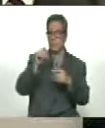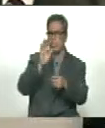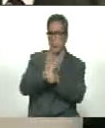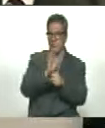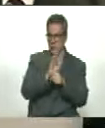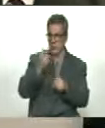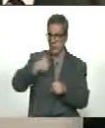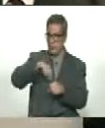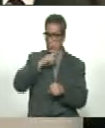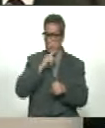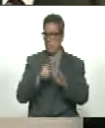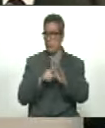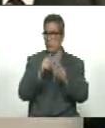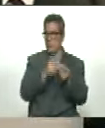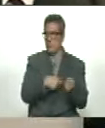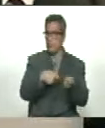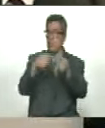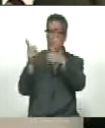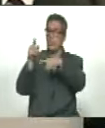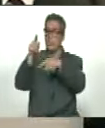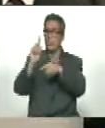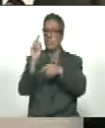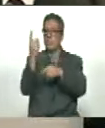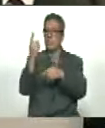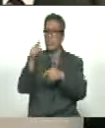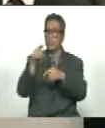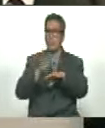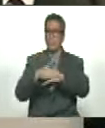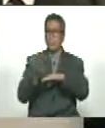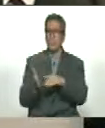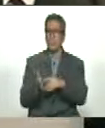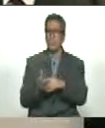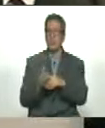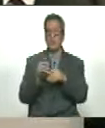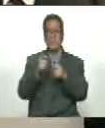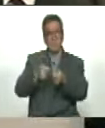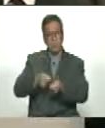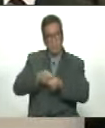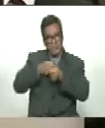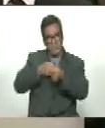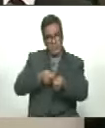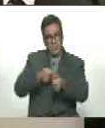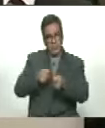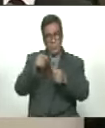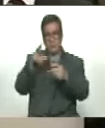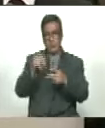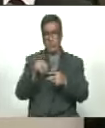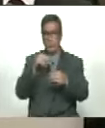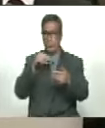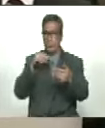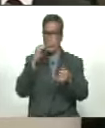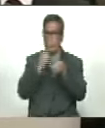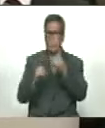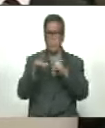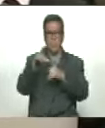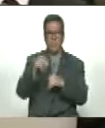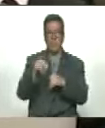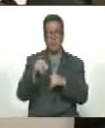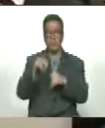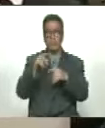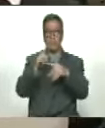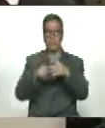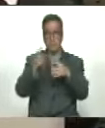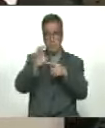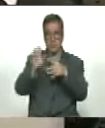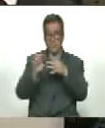lo que nosotros vamos a exportar, en primer lugar, porque el acecho y la agresión no ha cesado contra nuestro país. Y hay otro